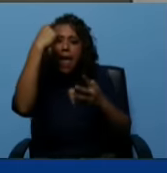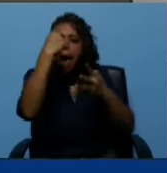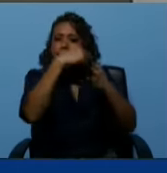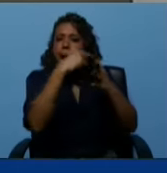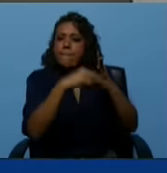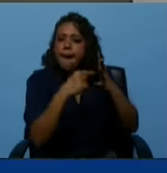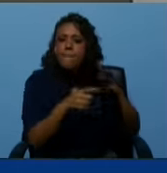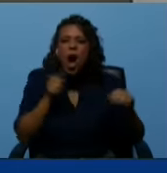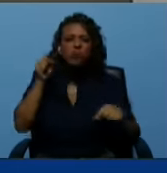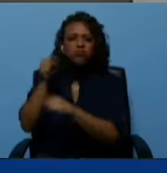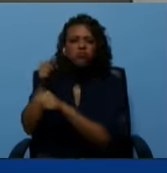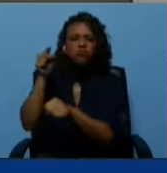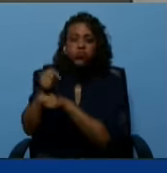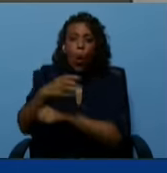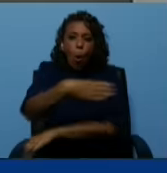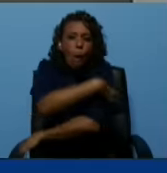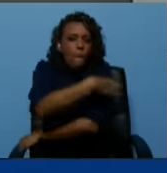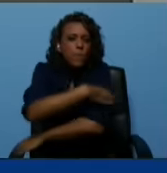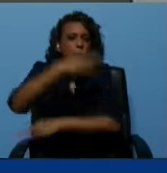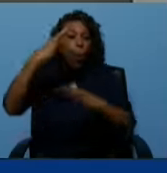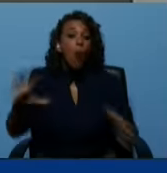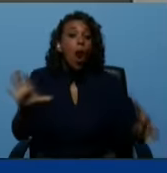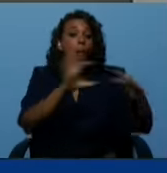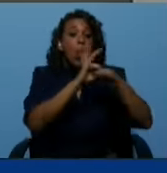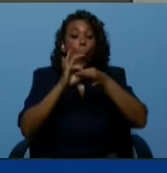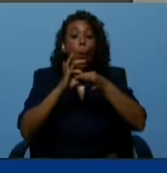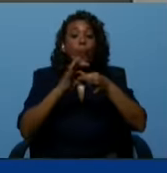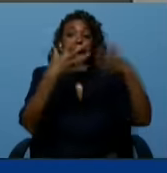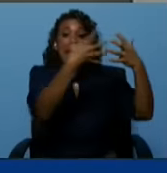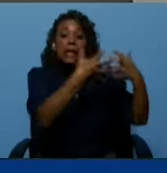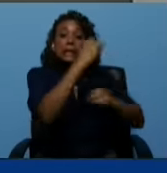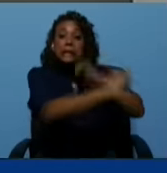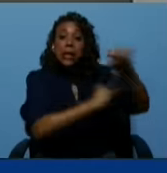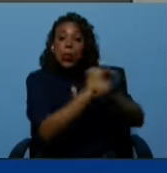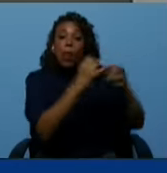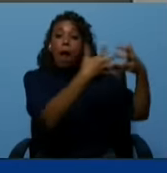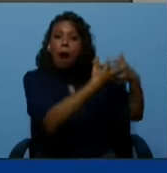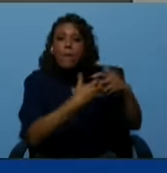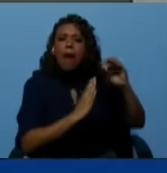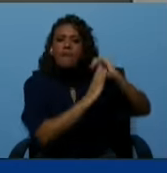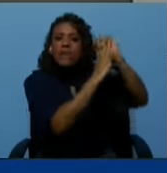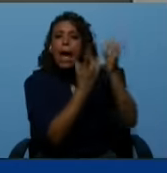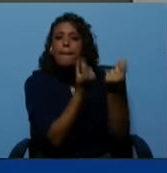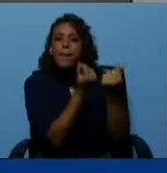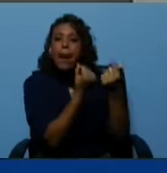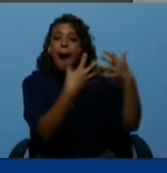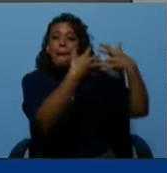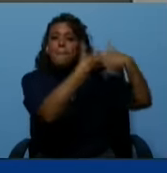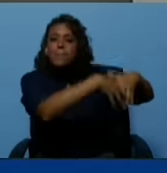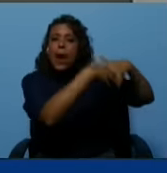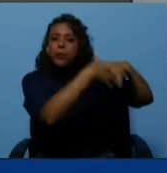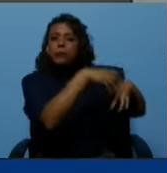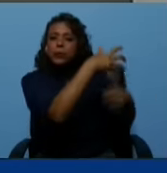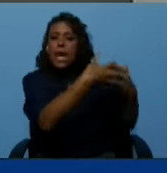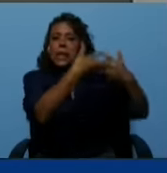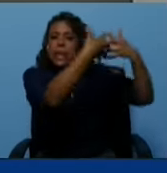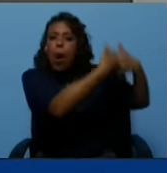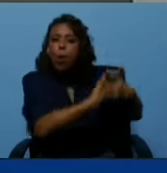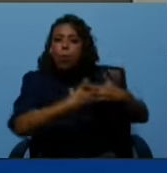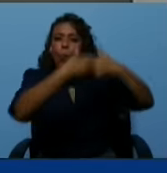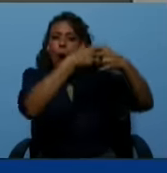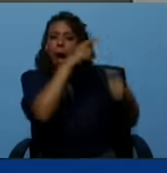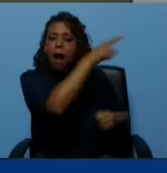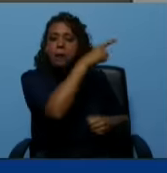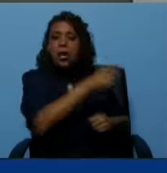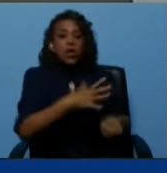y un ataque de un sector fascista aliado con la derecha internacional, dirigido y financiado por el imperio estadounidense. Y que no